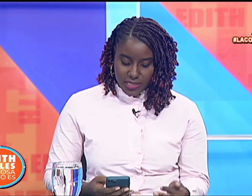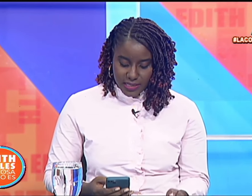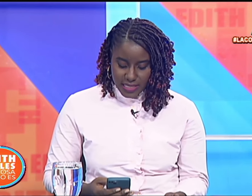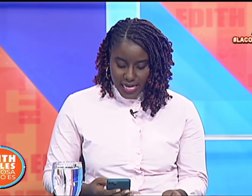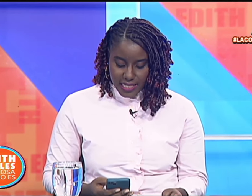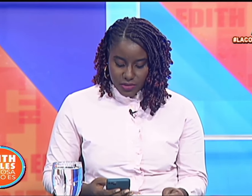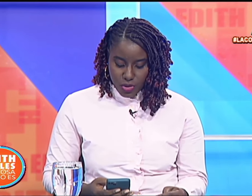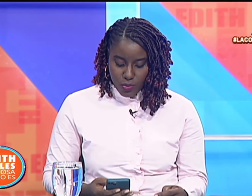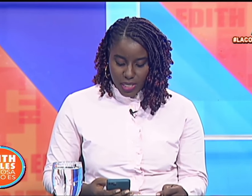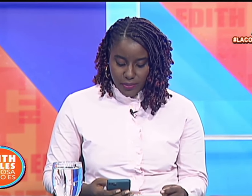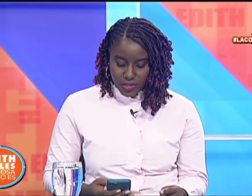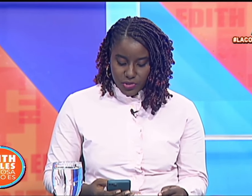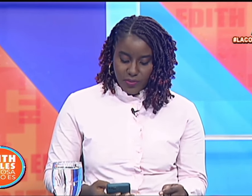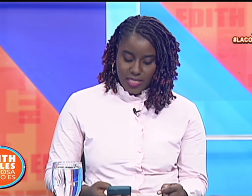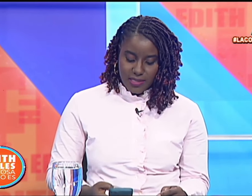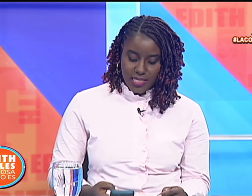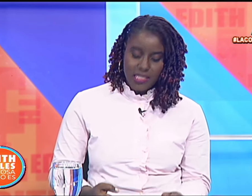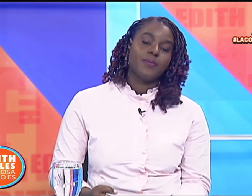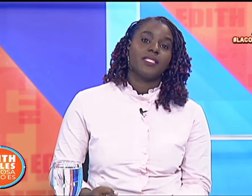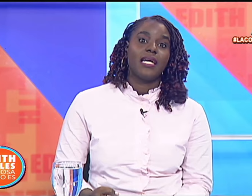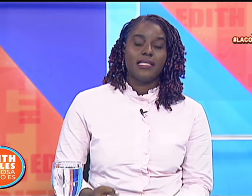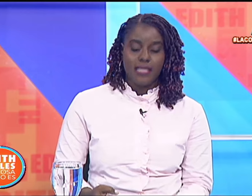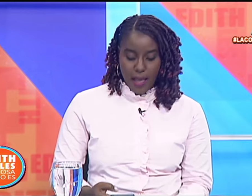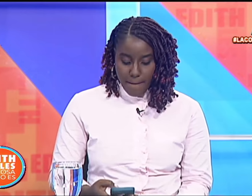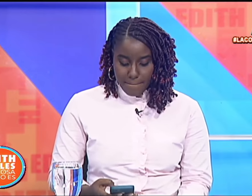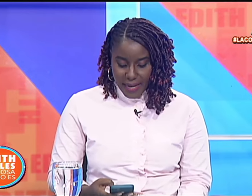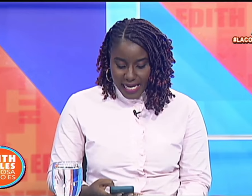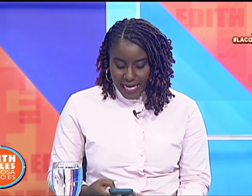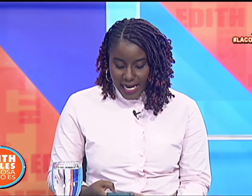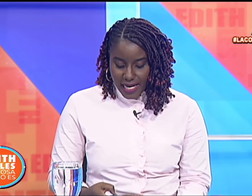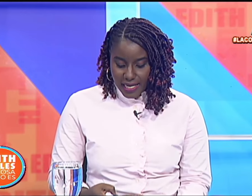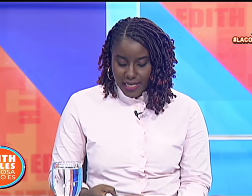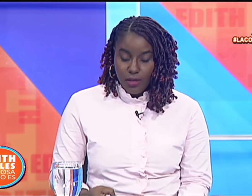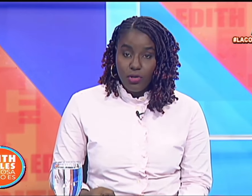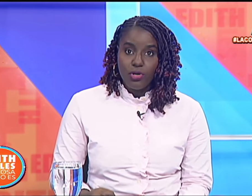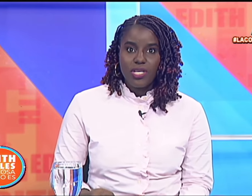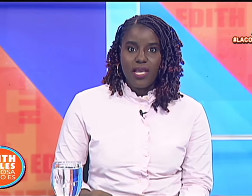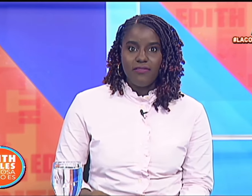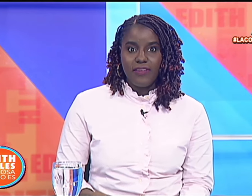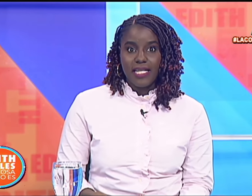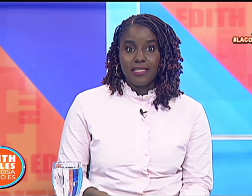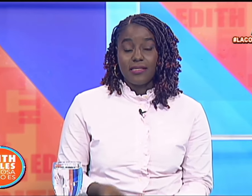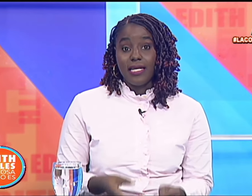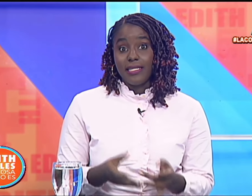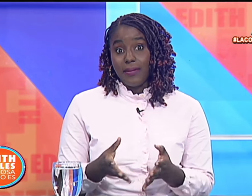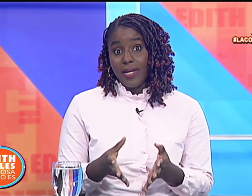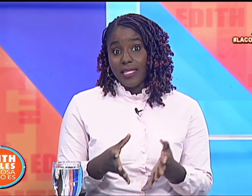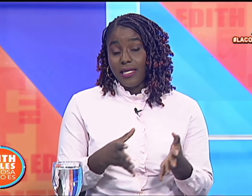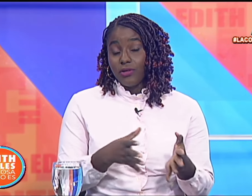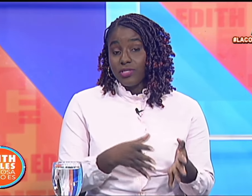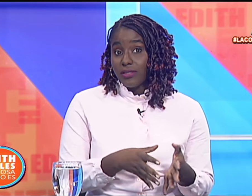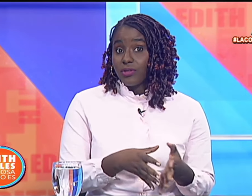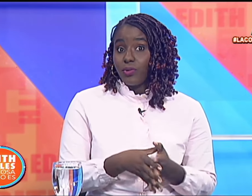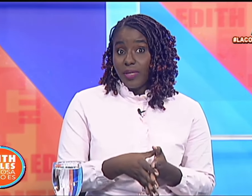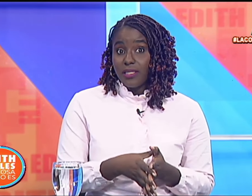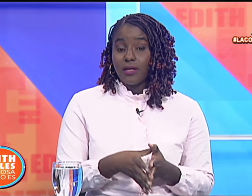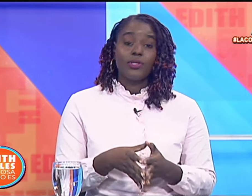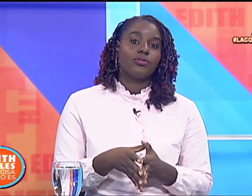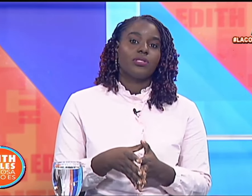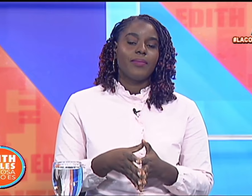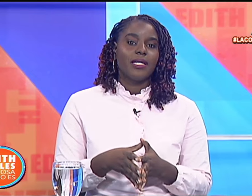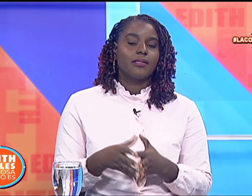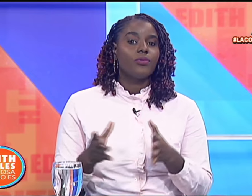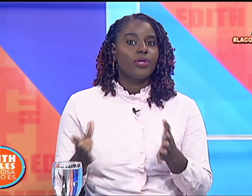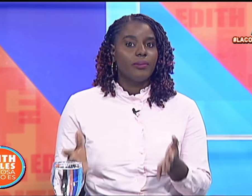productos esenciales como alimentos y medicinas especiales para los infantes. El tema de los datos biométricos,